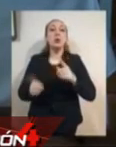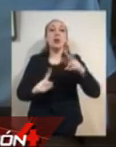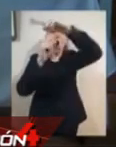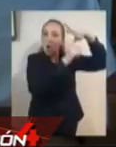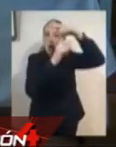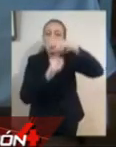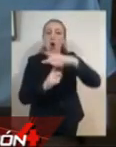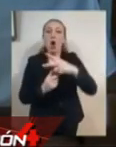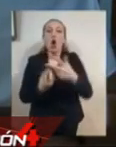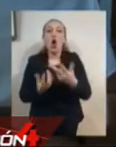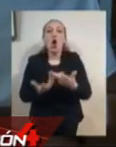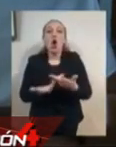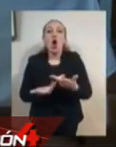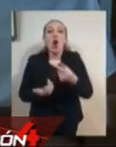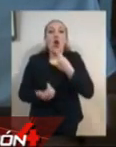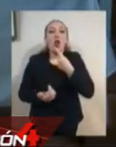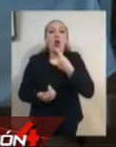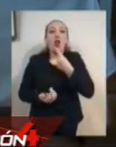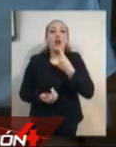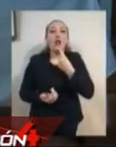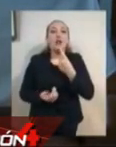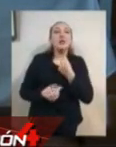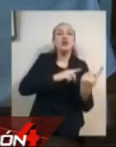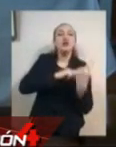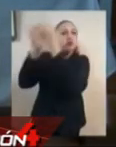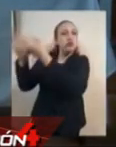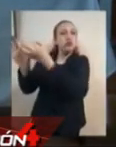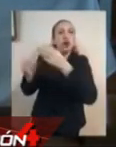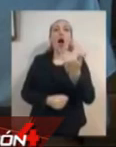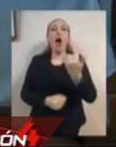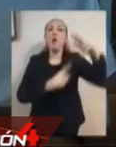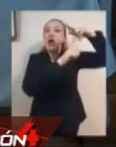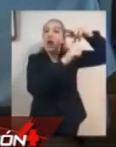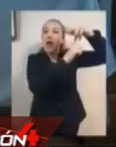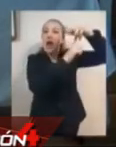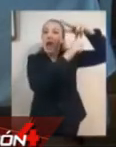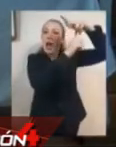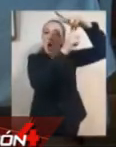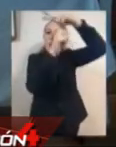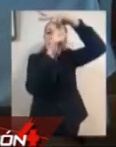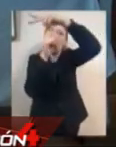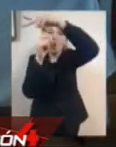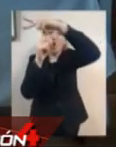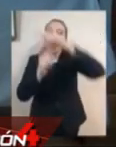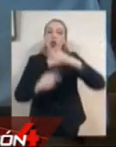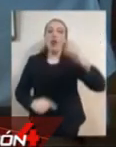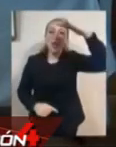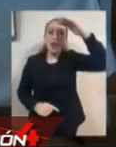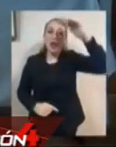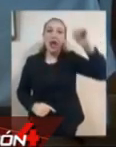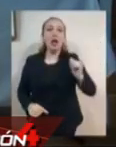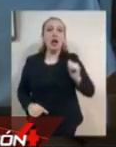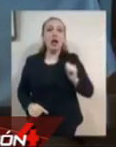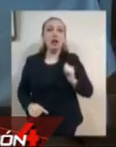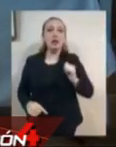demandado y había inquietudes, tenemos un helicóptero del ejército que a partir de hoy empezará